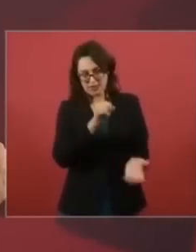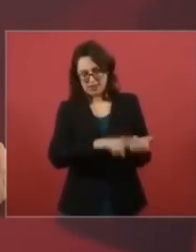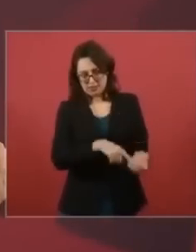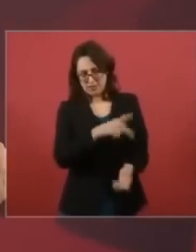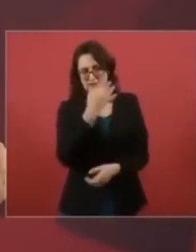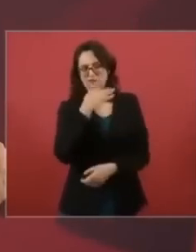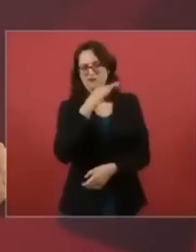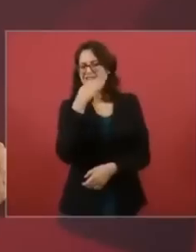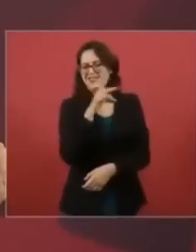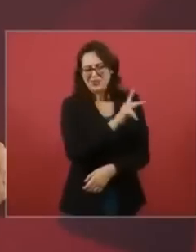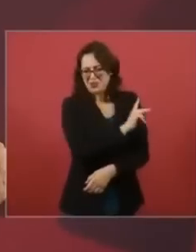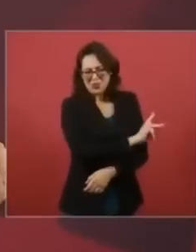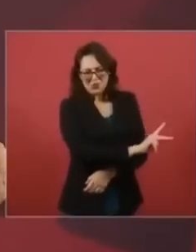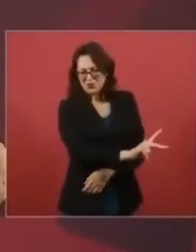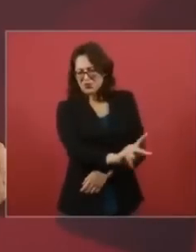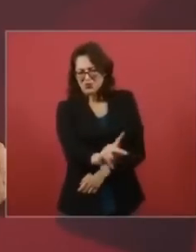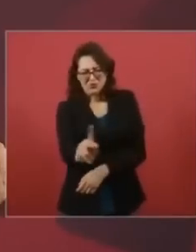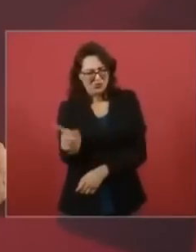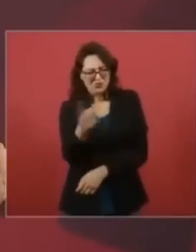el que